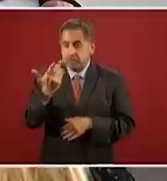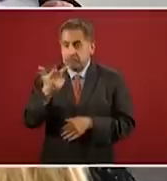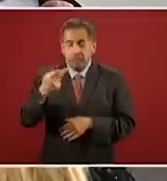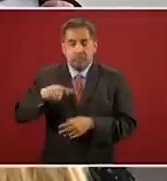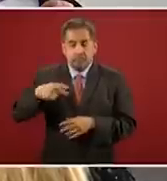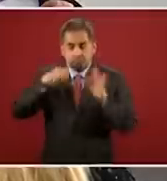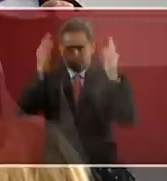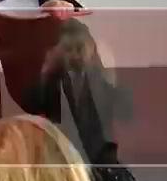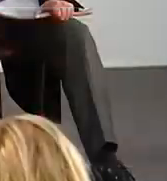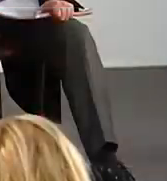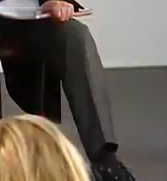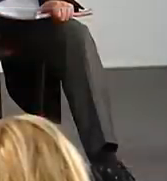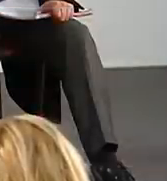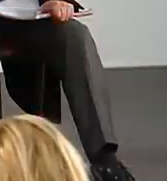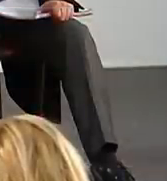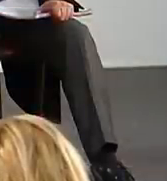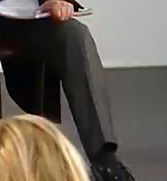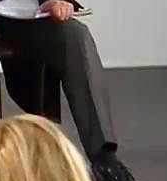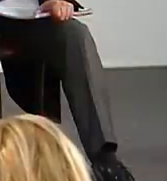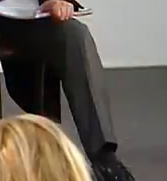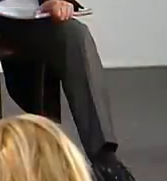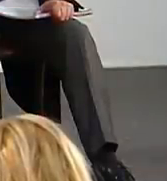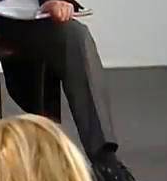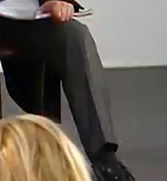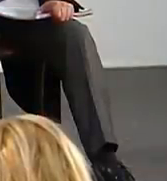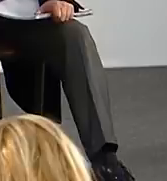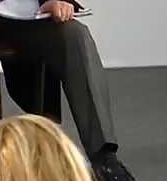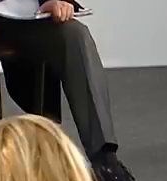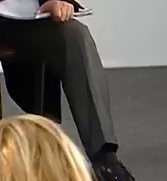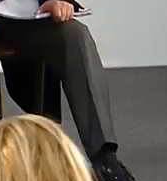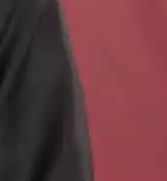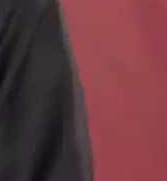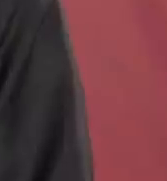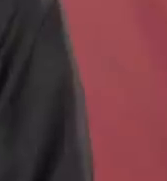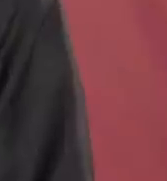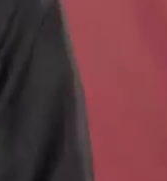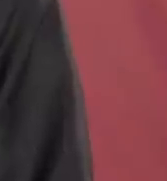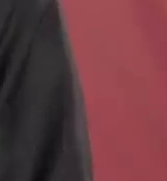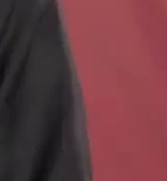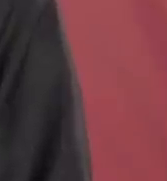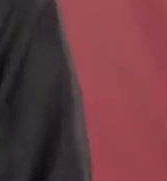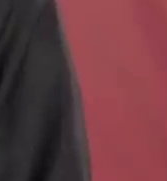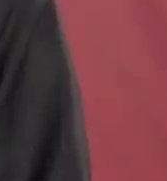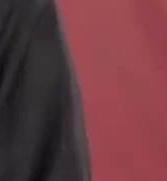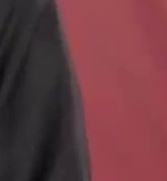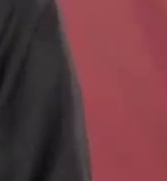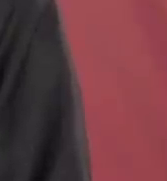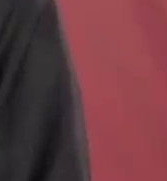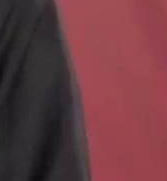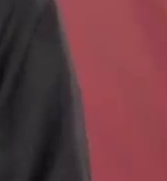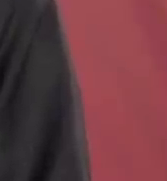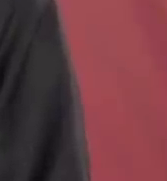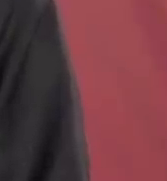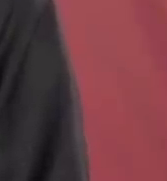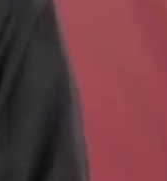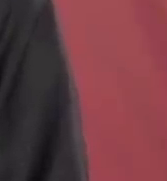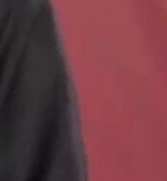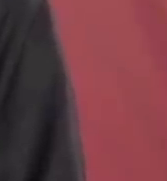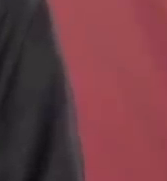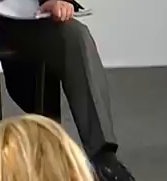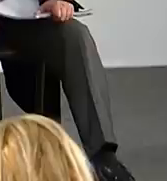consulados tienen que estar apoyando y no debe de haber